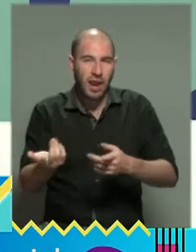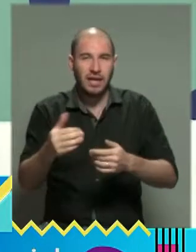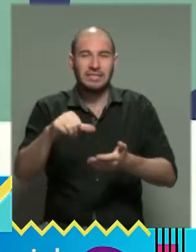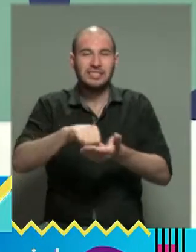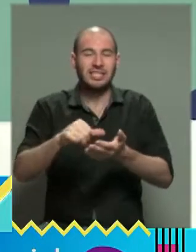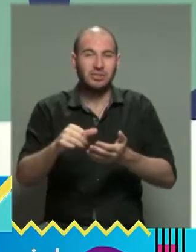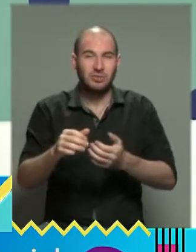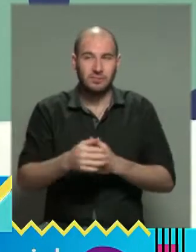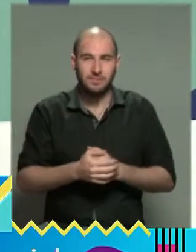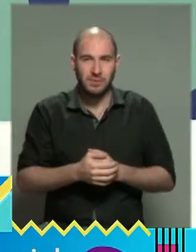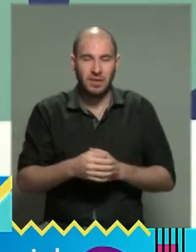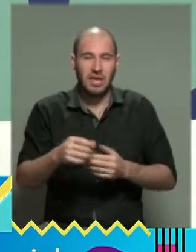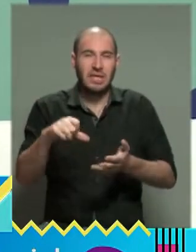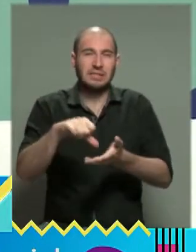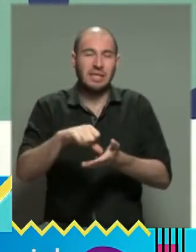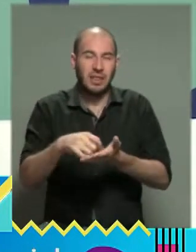centro